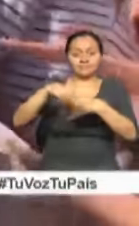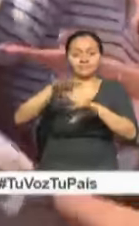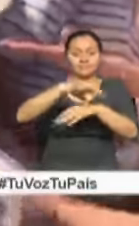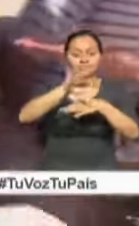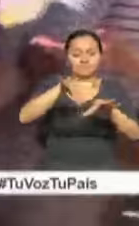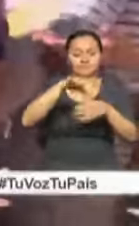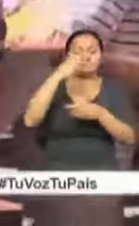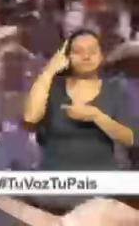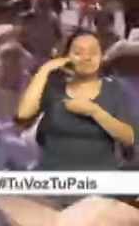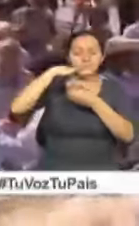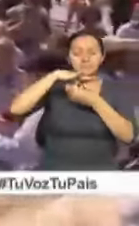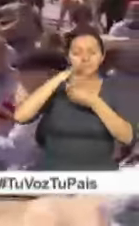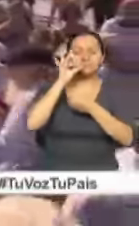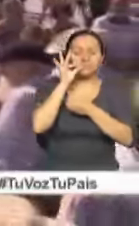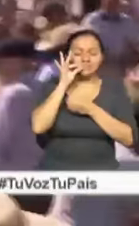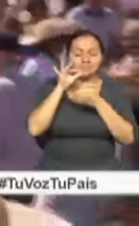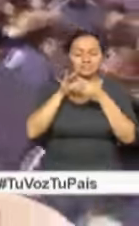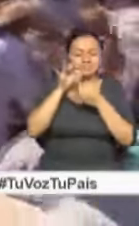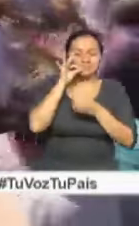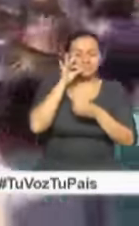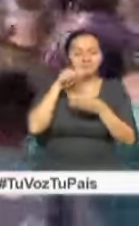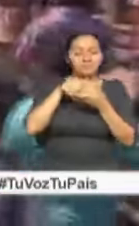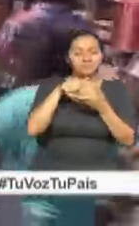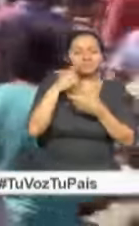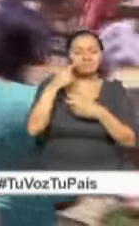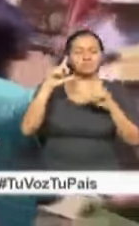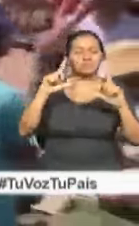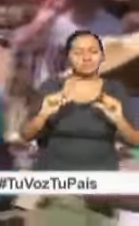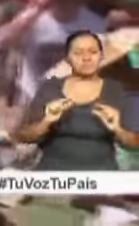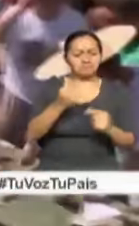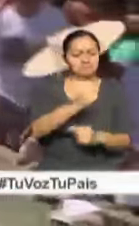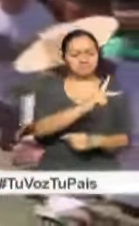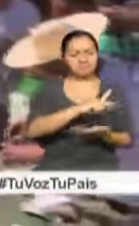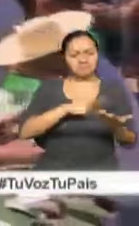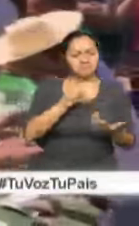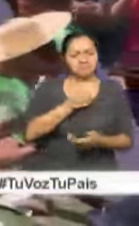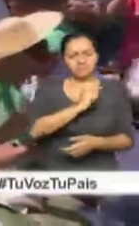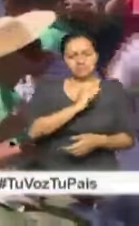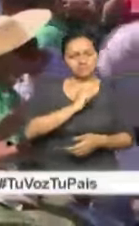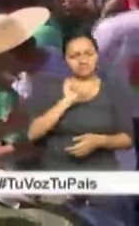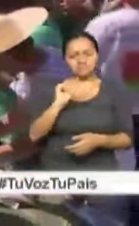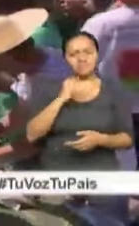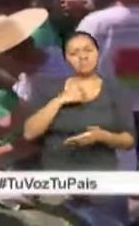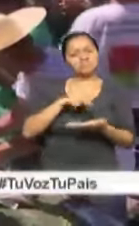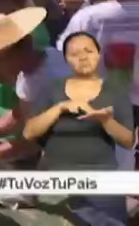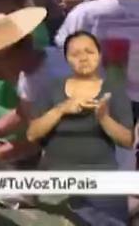frente a la Casa de Gobierno, en una protesta por el bajo precio que reciben por su producto.